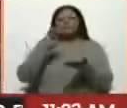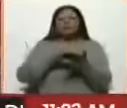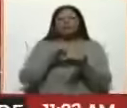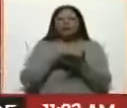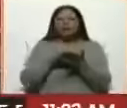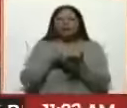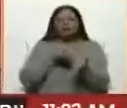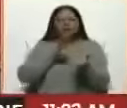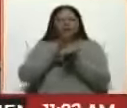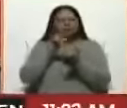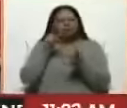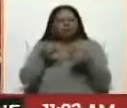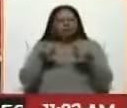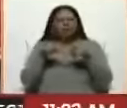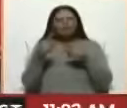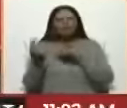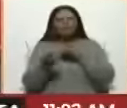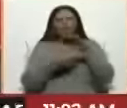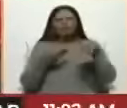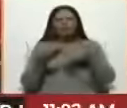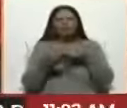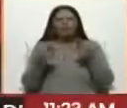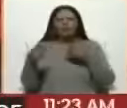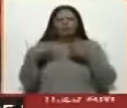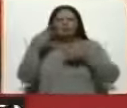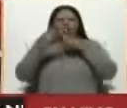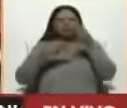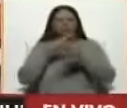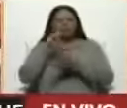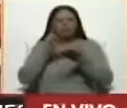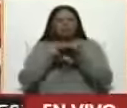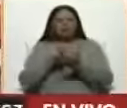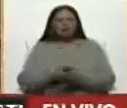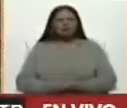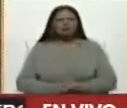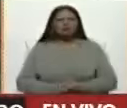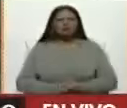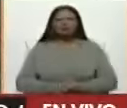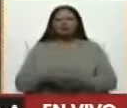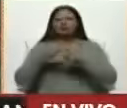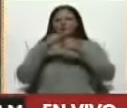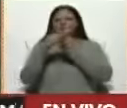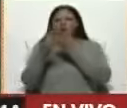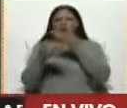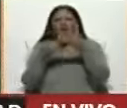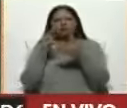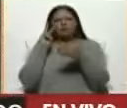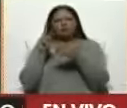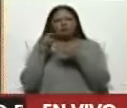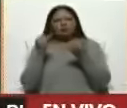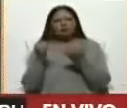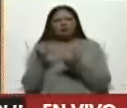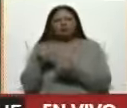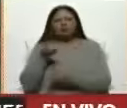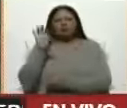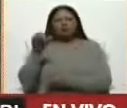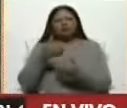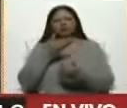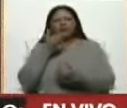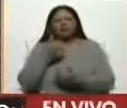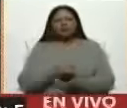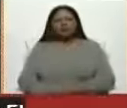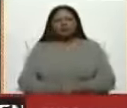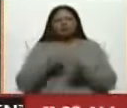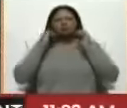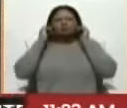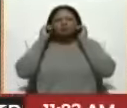epicentro del conflicto político nacional. Y a pesar de que las tormentas fueron complejas, hoy el país está en paz. pudimos superar